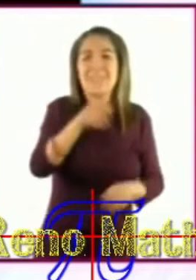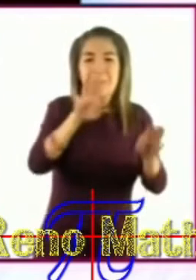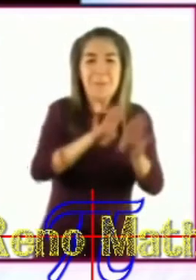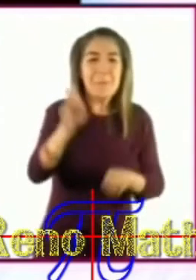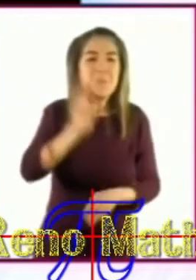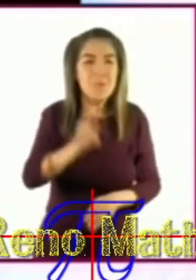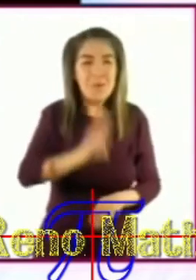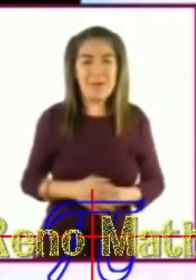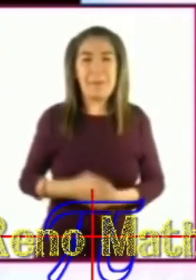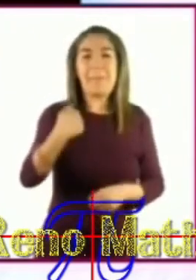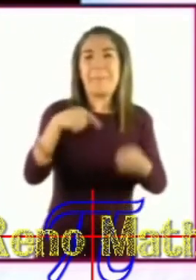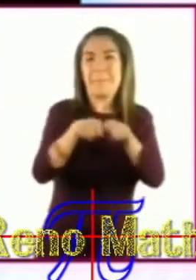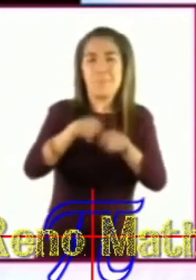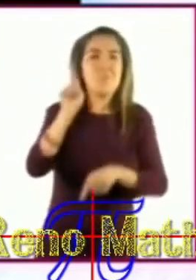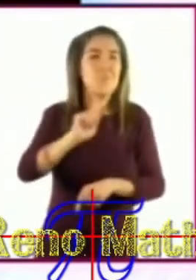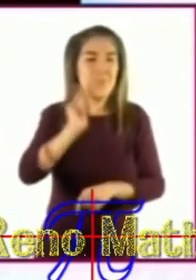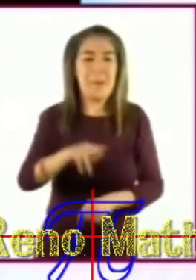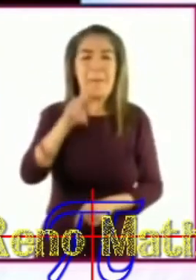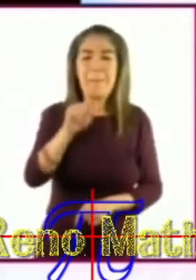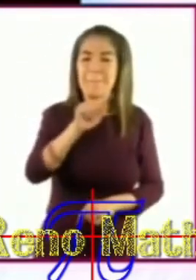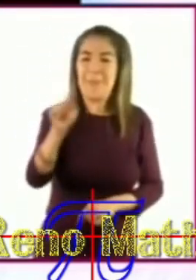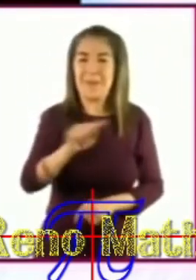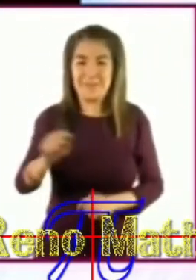es Nirvana Paz.